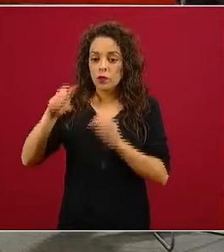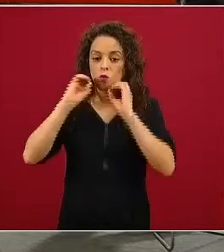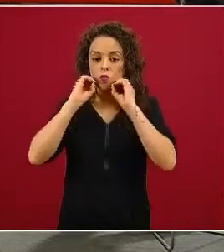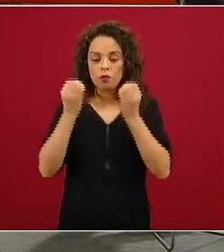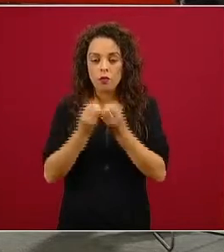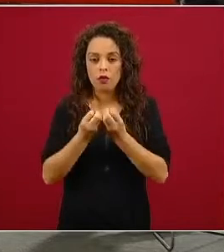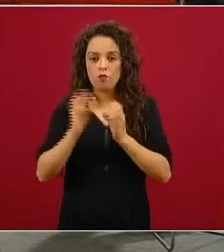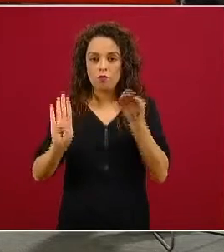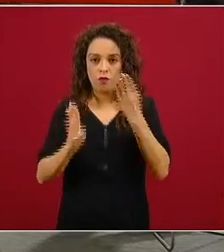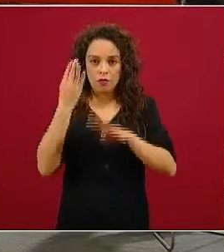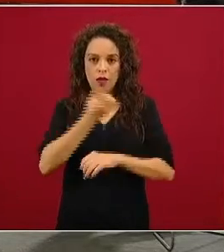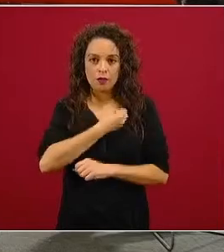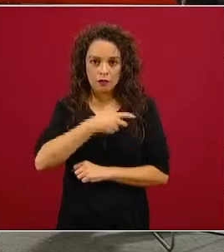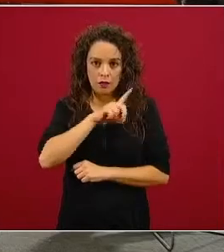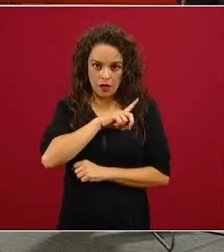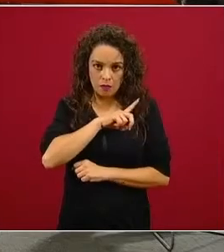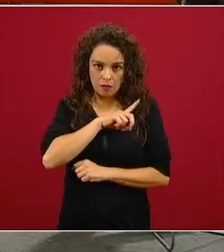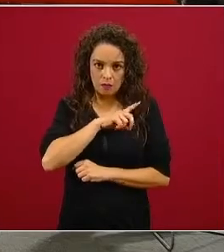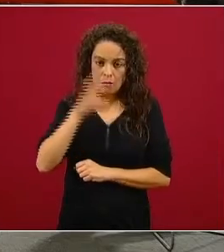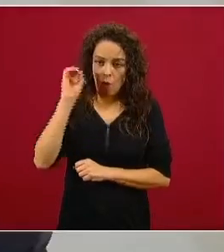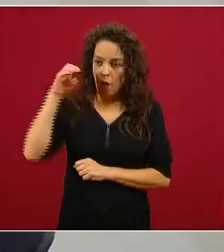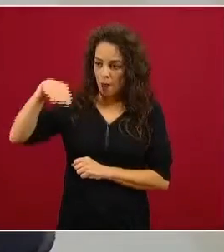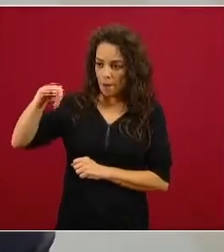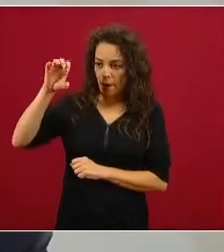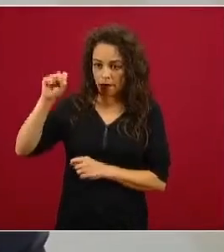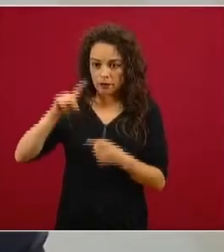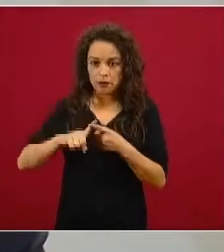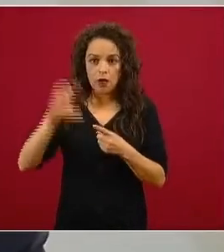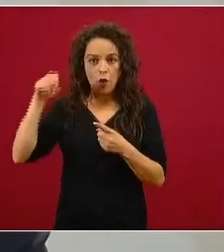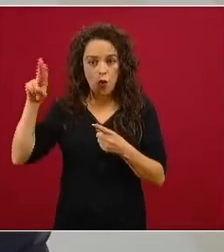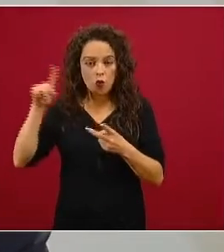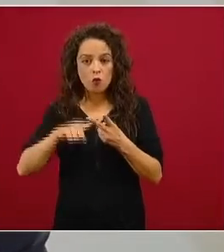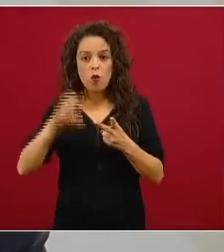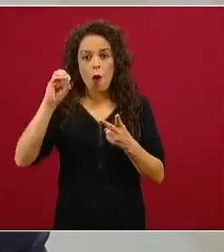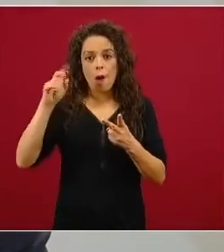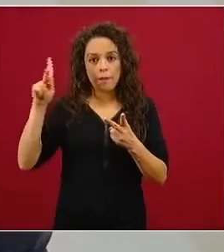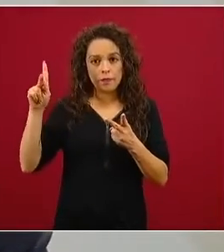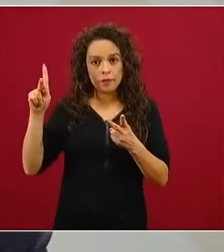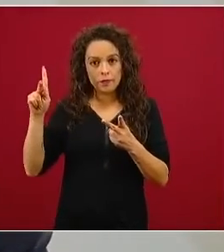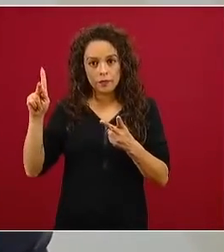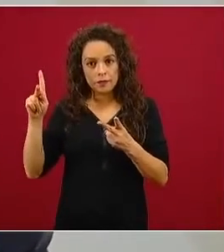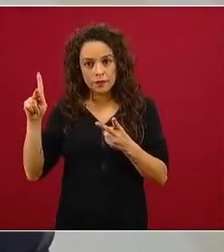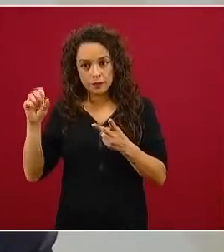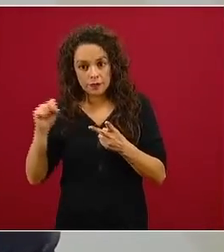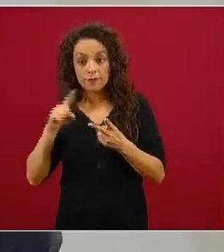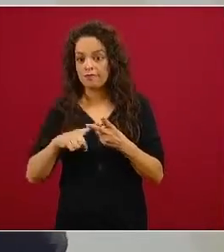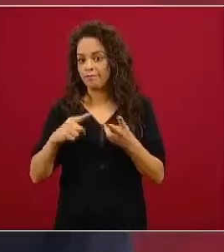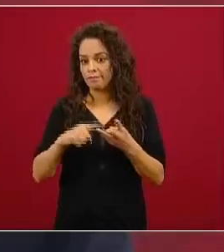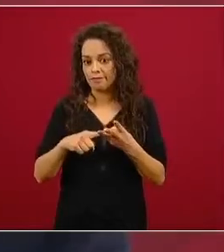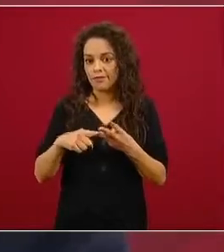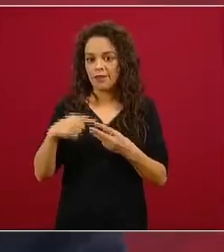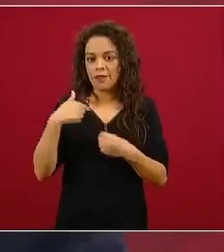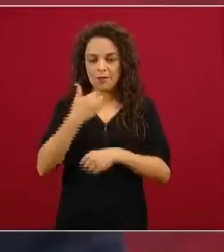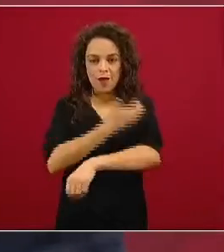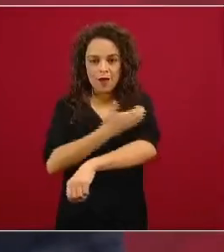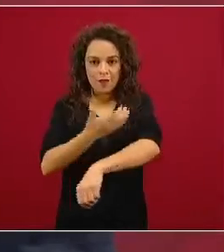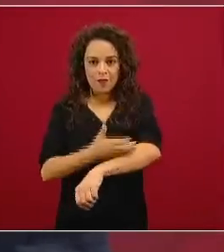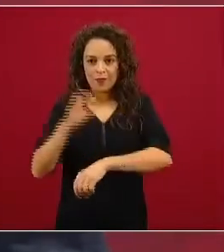para, crear sociedades con medios de comunicación públicos y privados